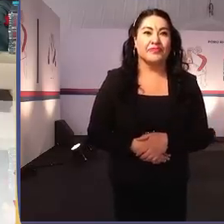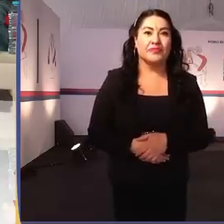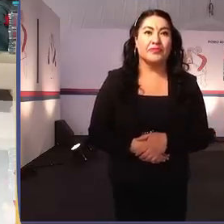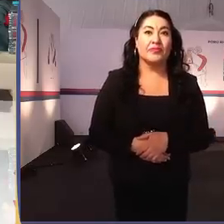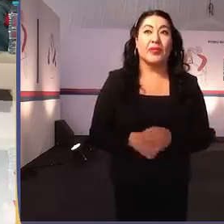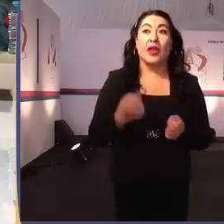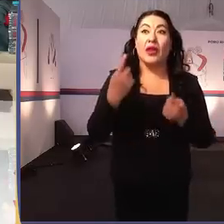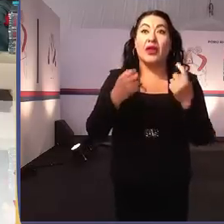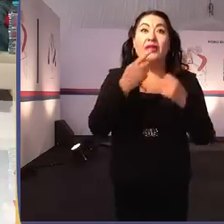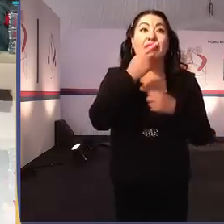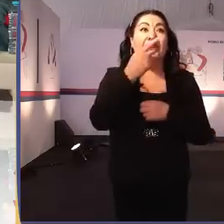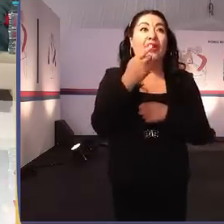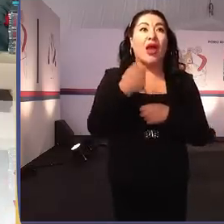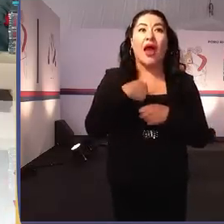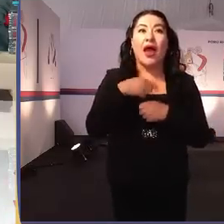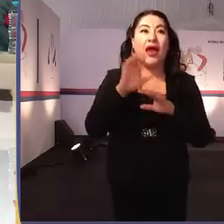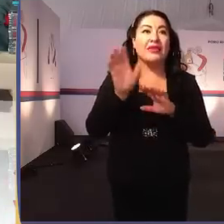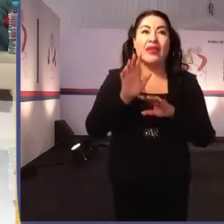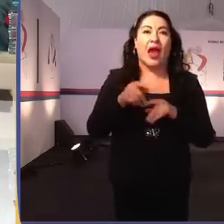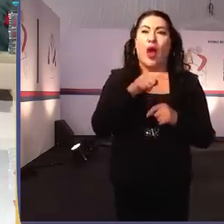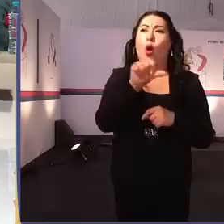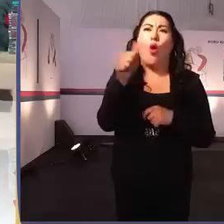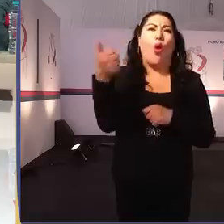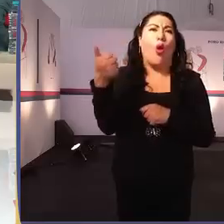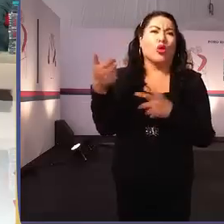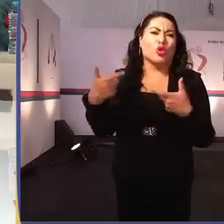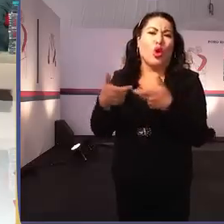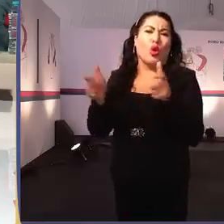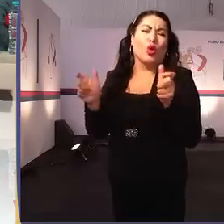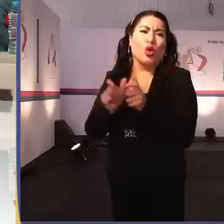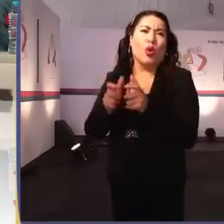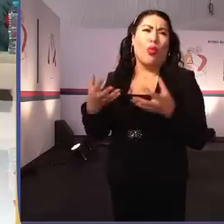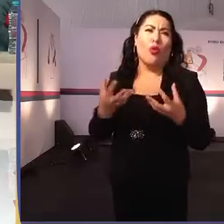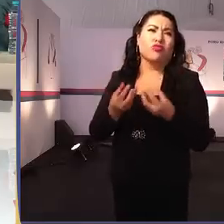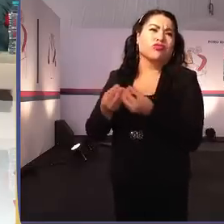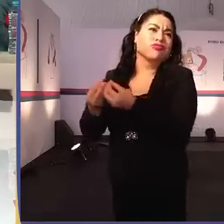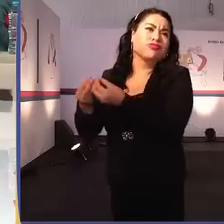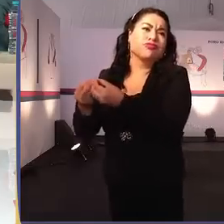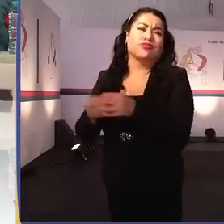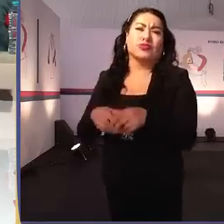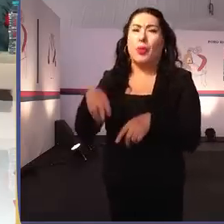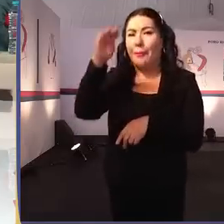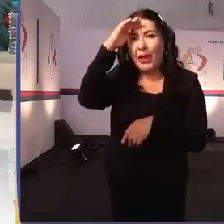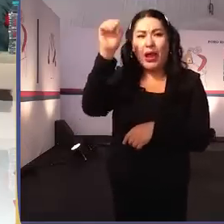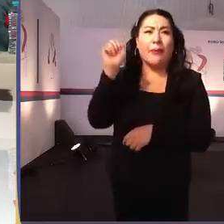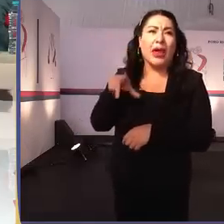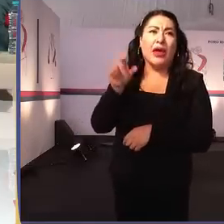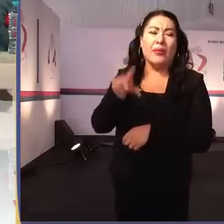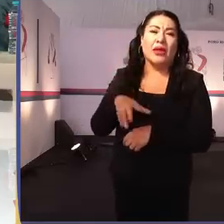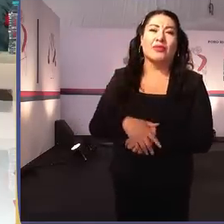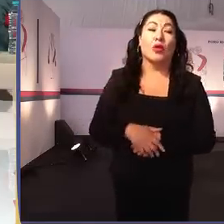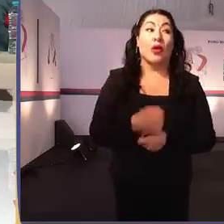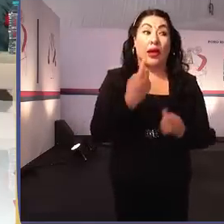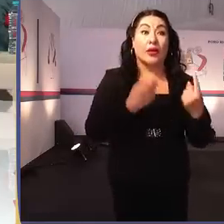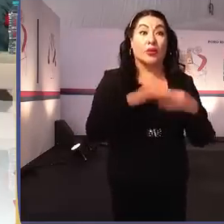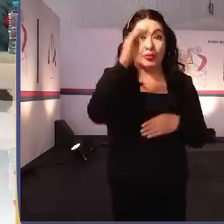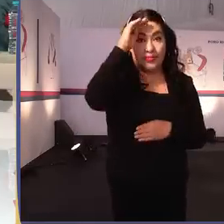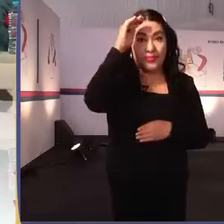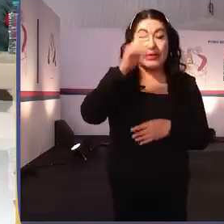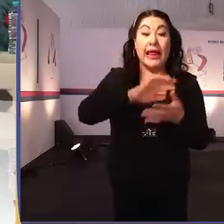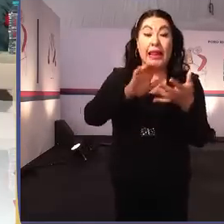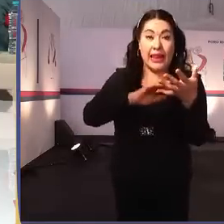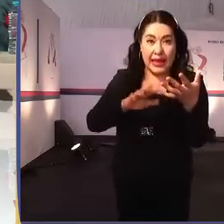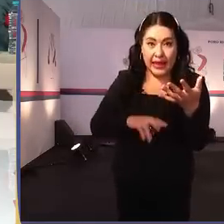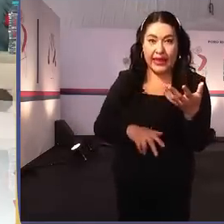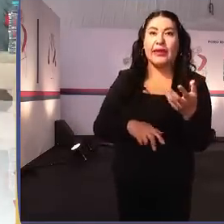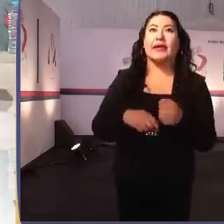Que dijo que ya no es borrego. Va al inverso, entonces, ¿quiénes son los que piensan que leer refresca,